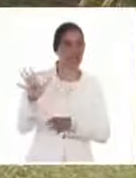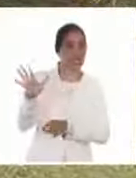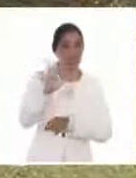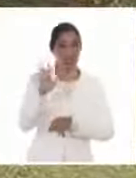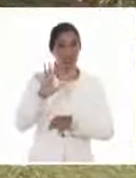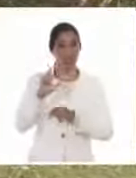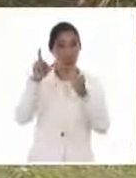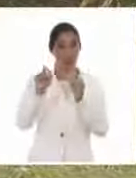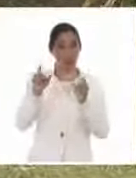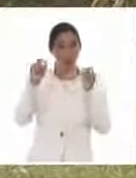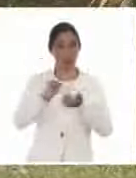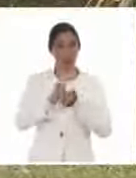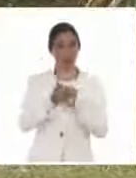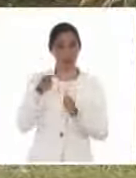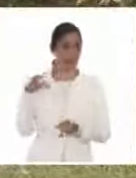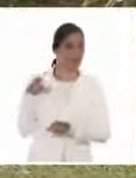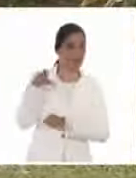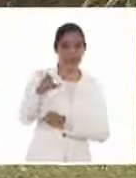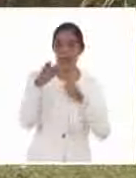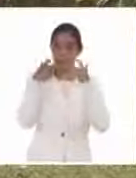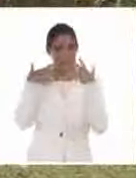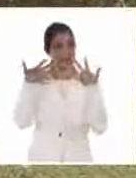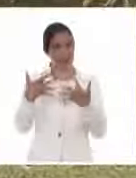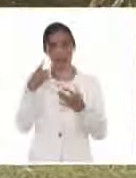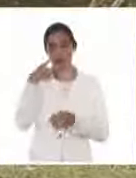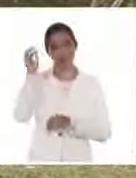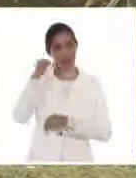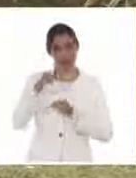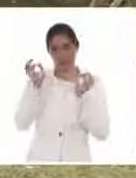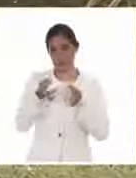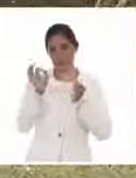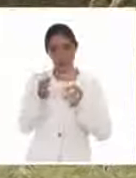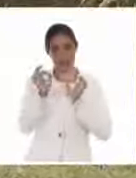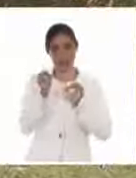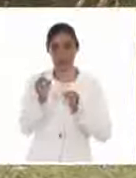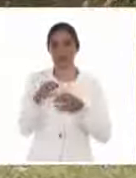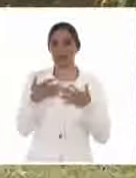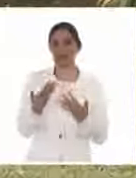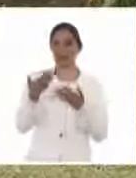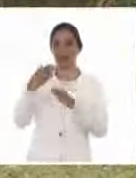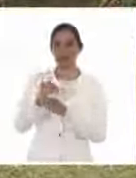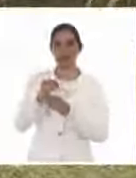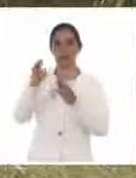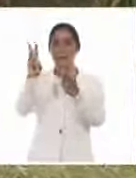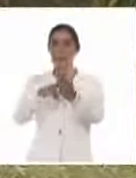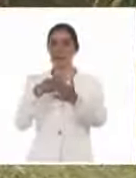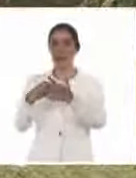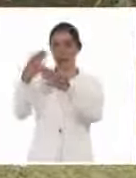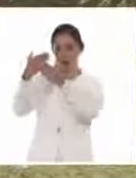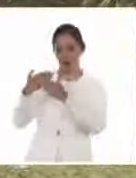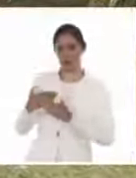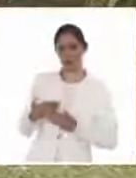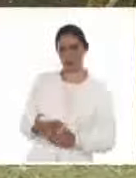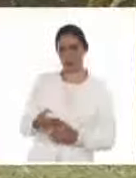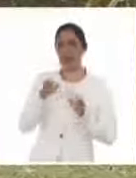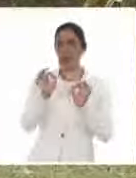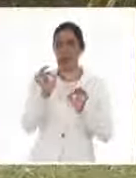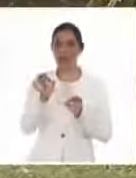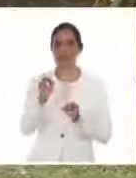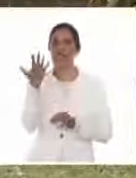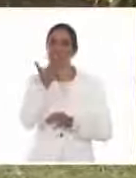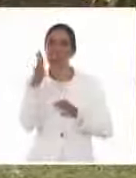gran final, muy importante como siempre, porque dicen las estadísticas que casi siempre el que gana el quinto es el campeón.